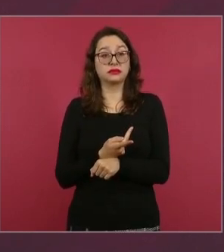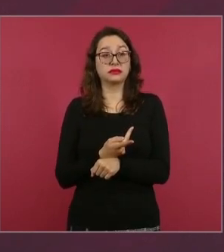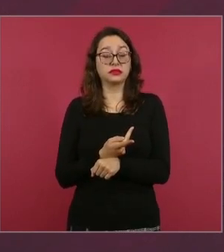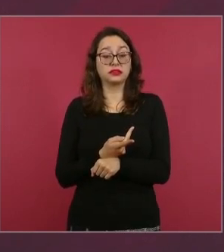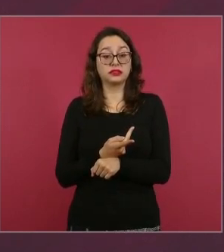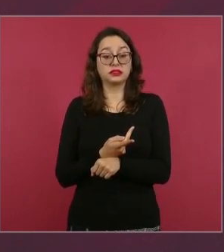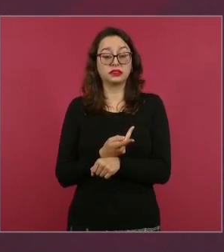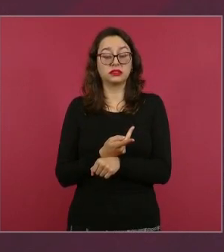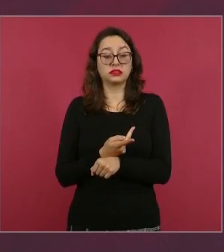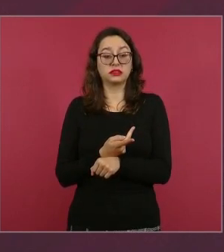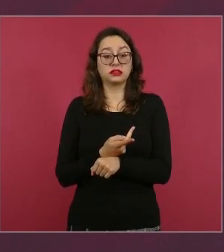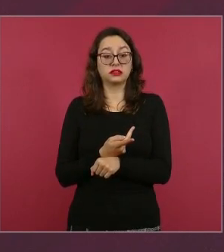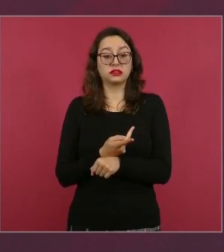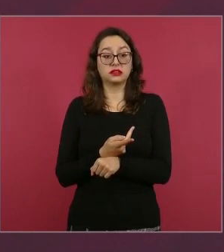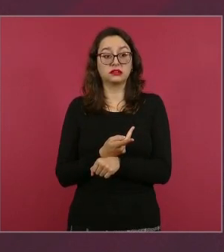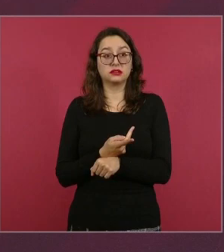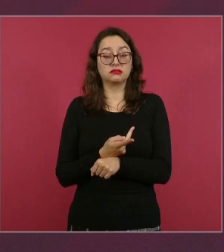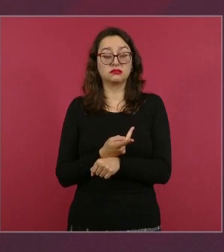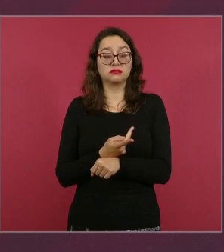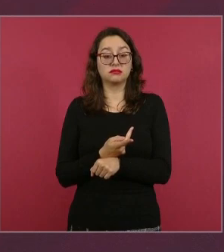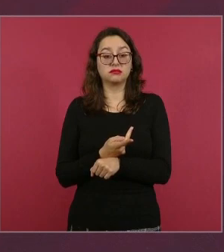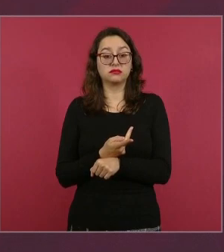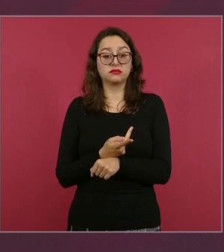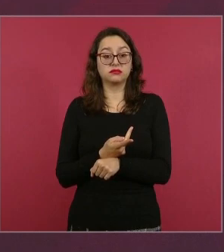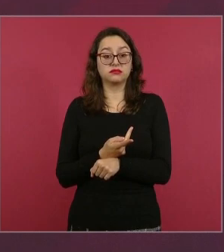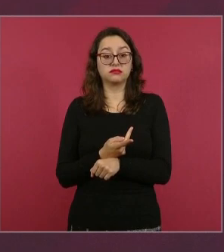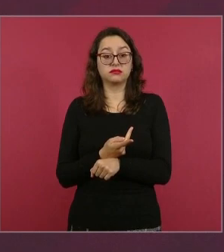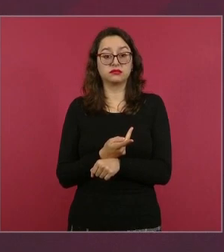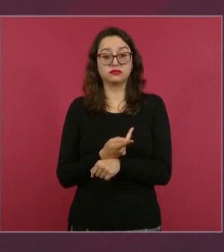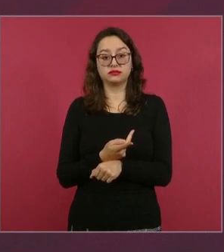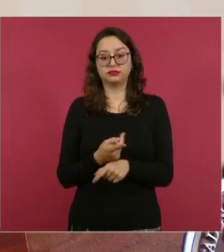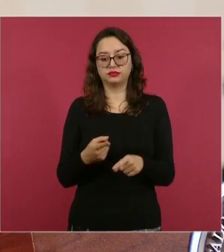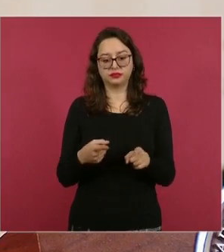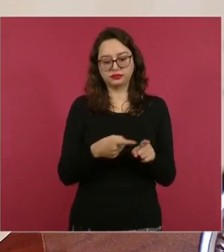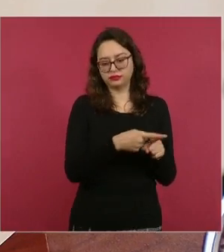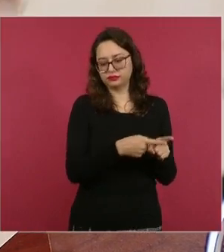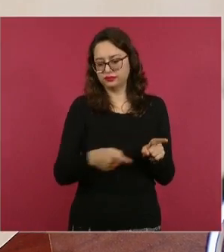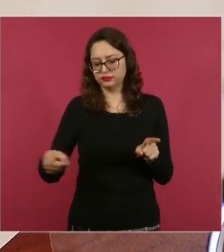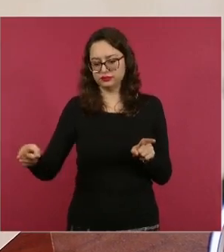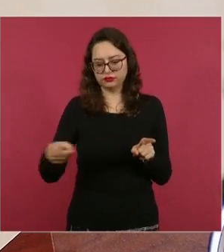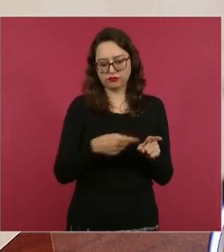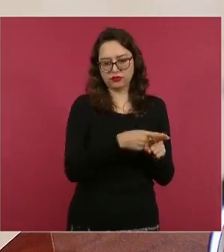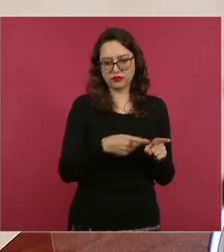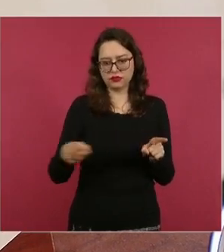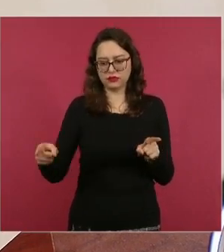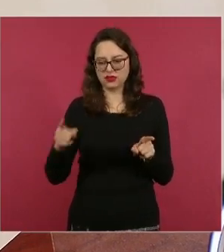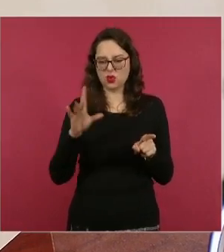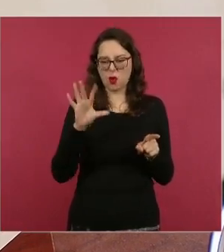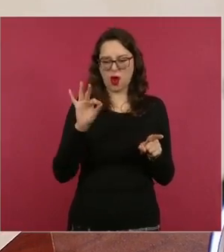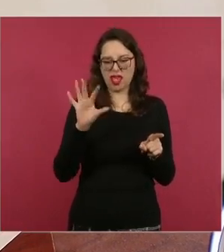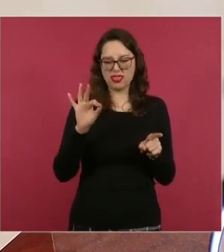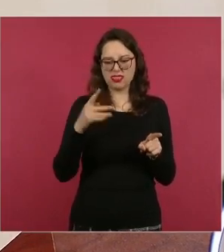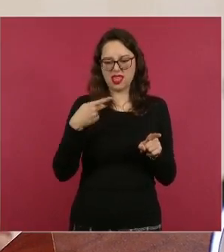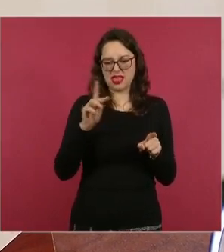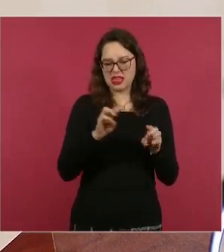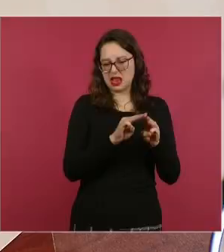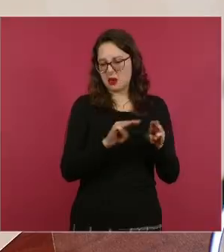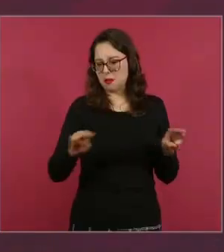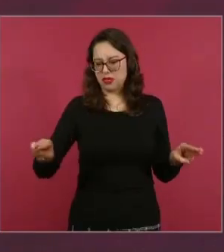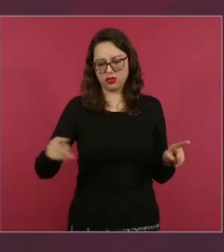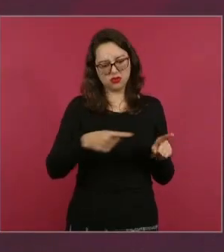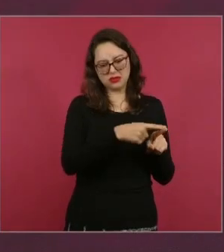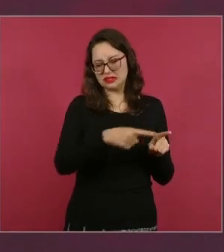hablando de 40 km que feron los